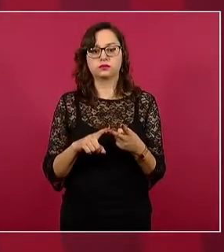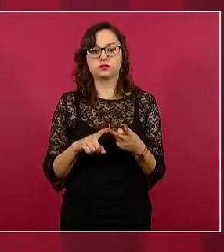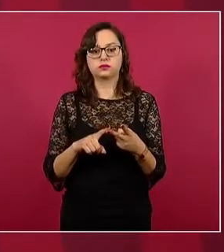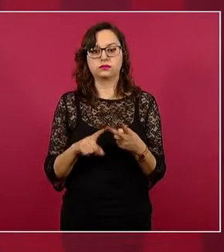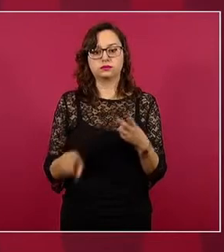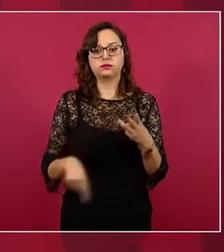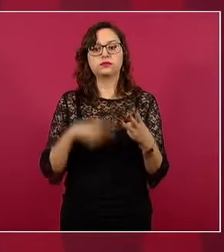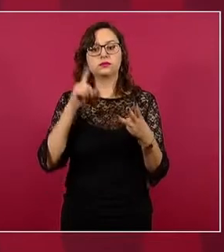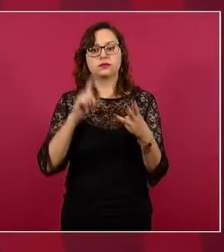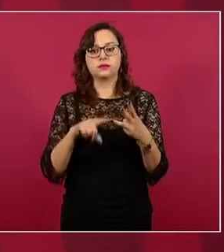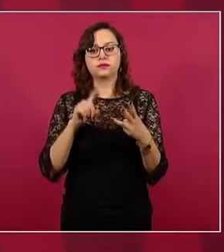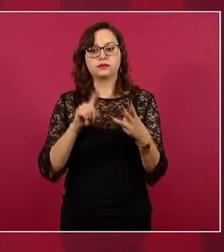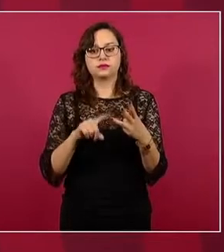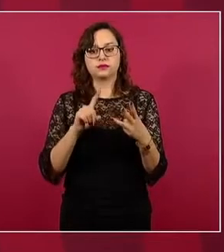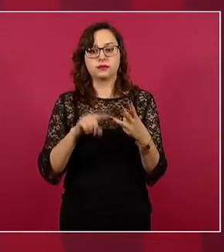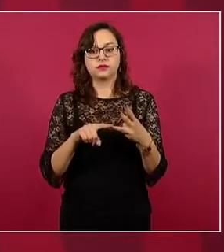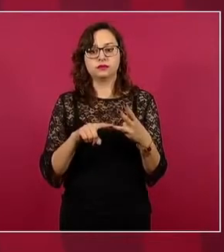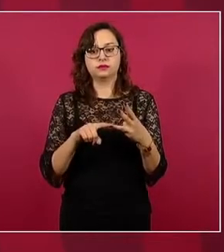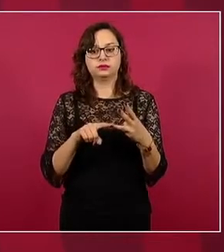tercero,